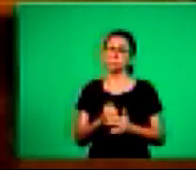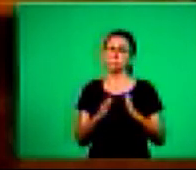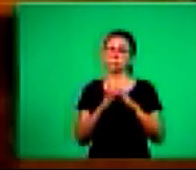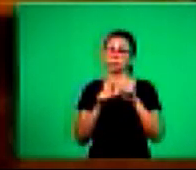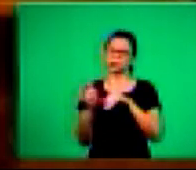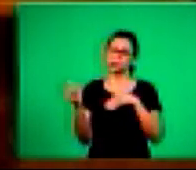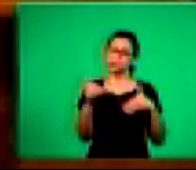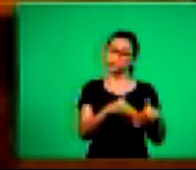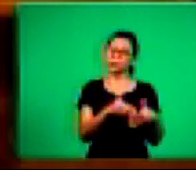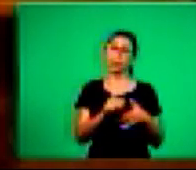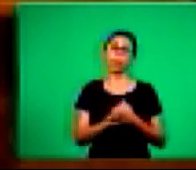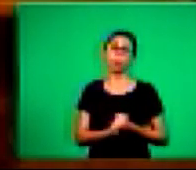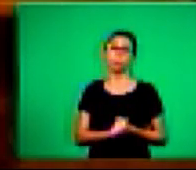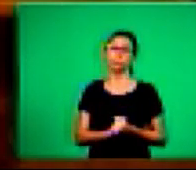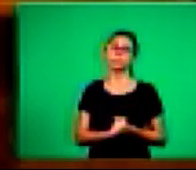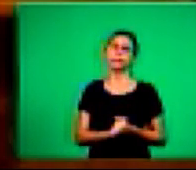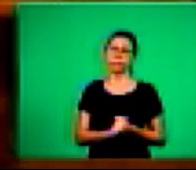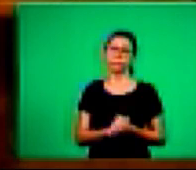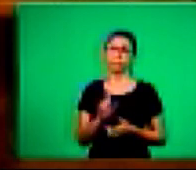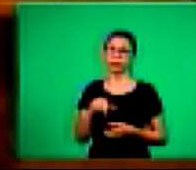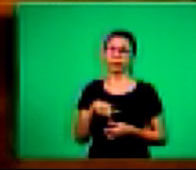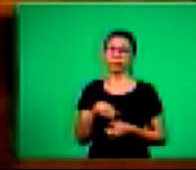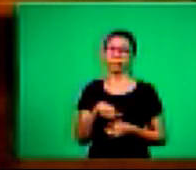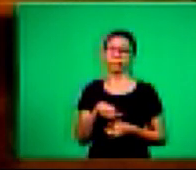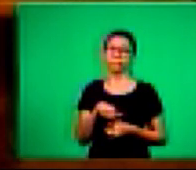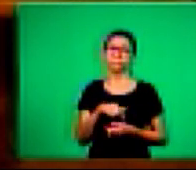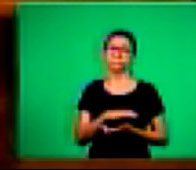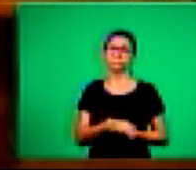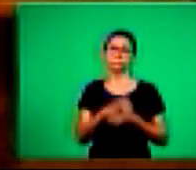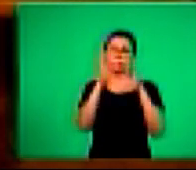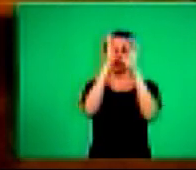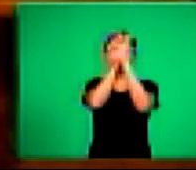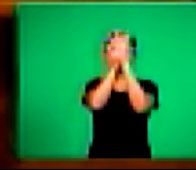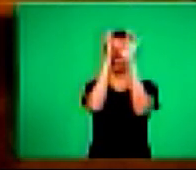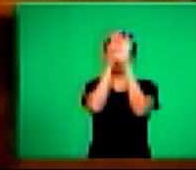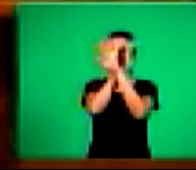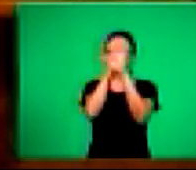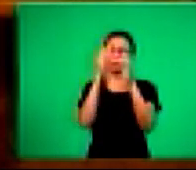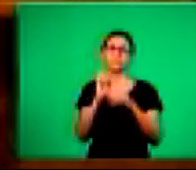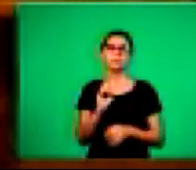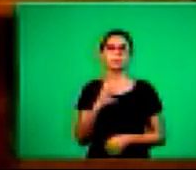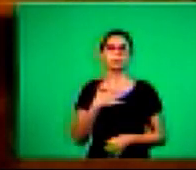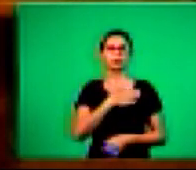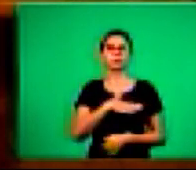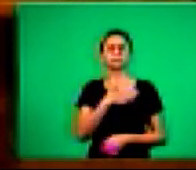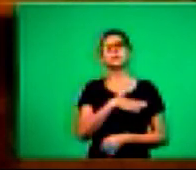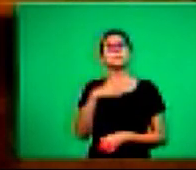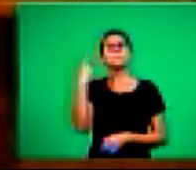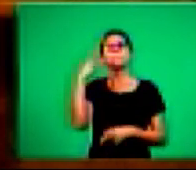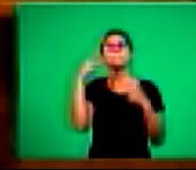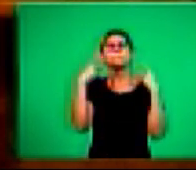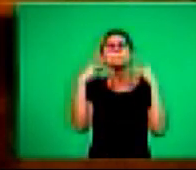de la iglesia infiel ella estaba durmiendo son porque porque le gusta escuchar solo predicación